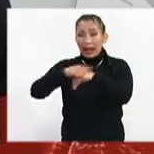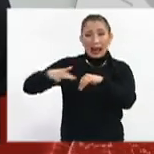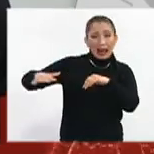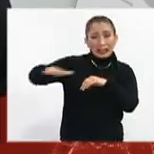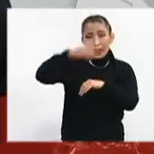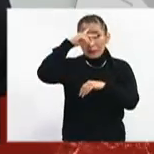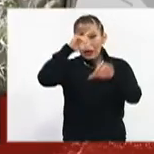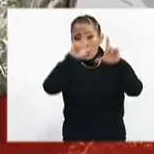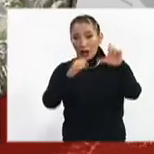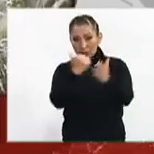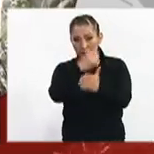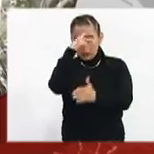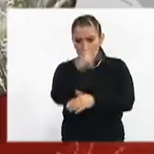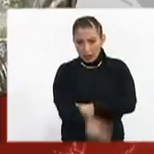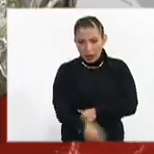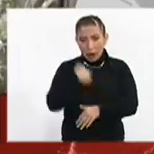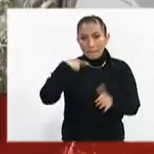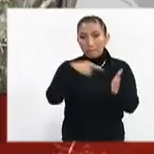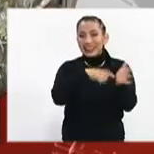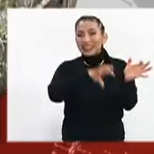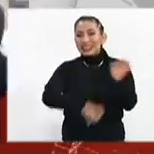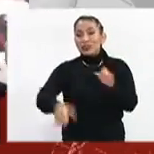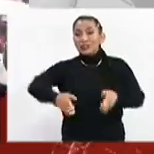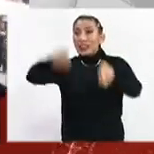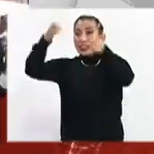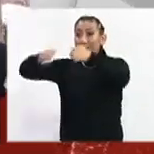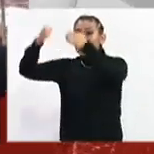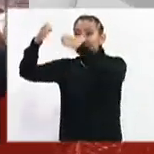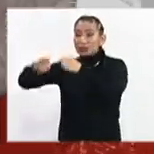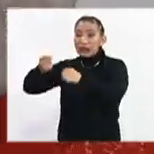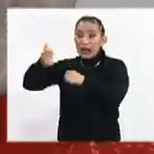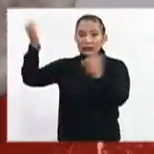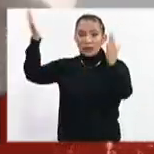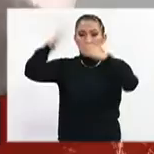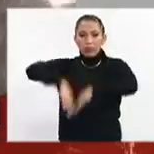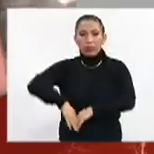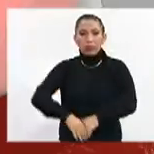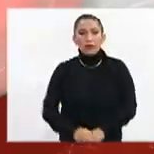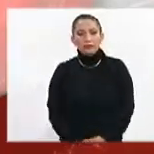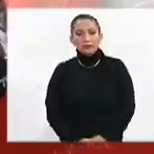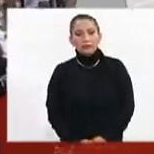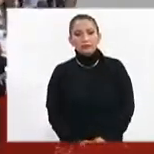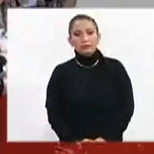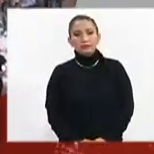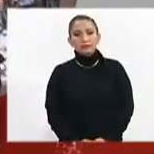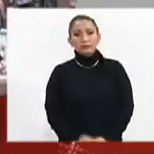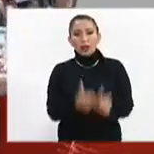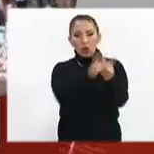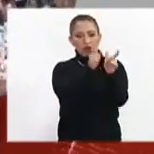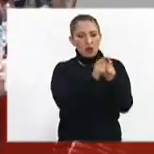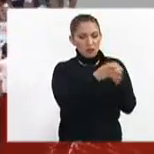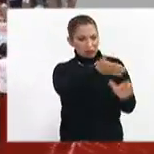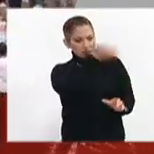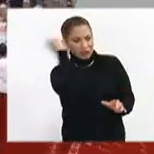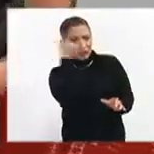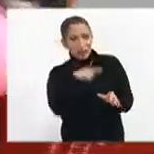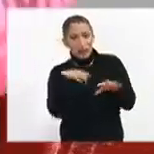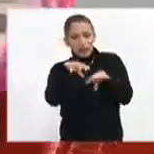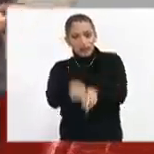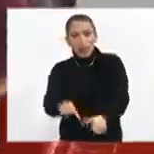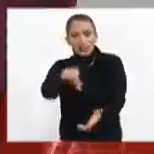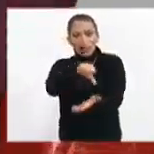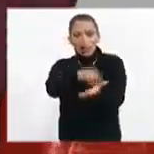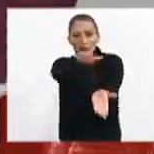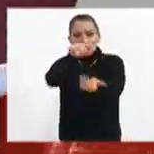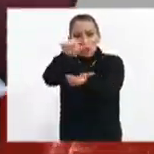país. En la Ciudad de México, 1,500 edificios a punto de colapsar. Un grupo desconocido se apropia del centro